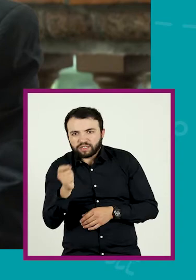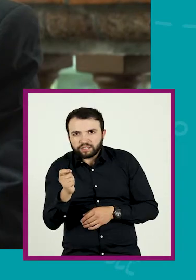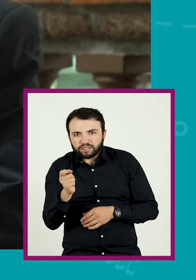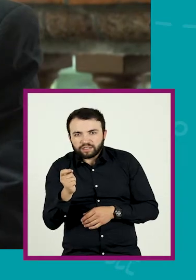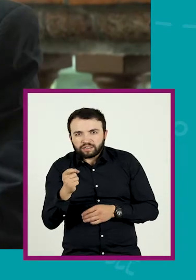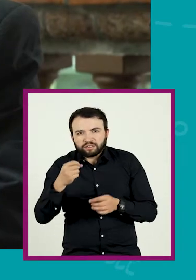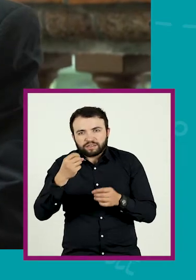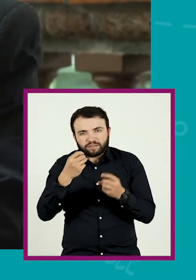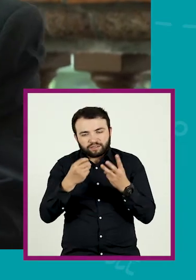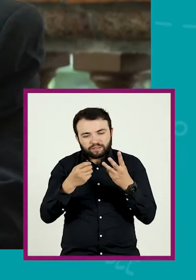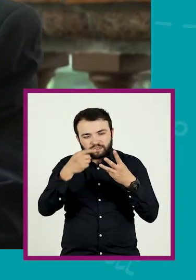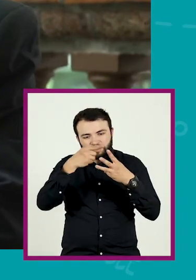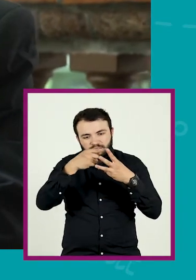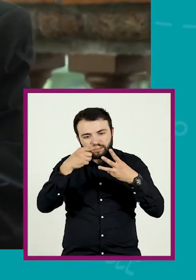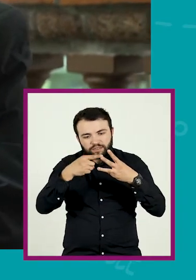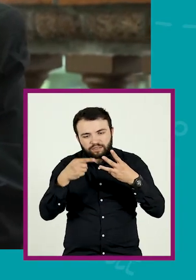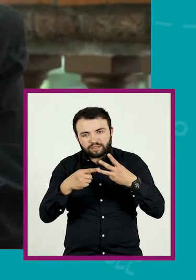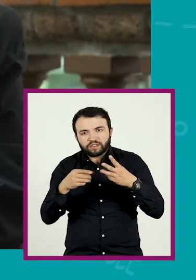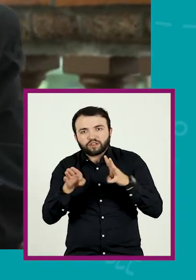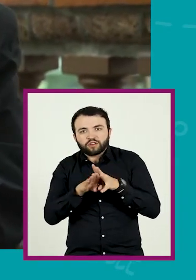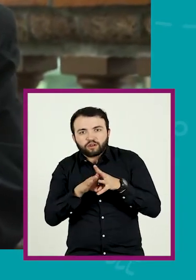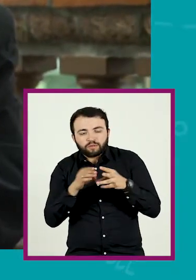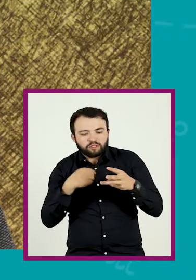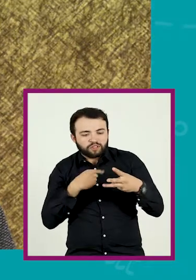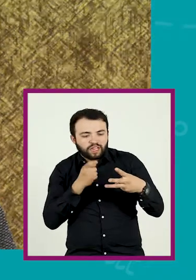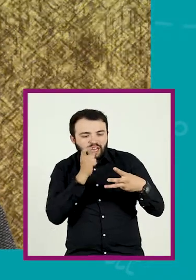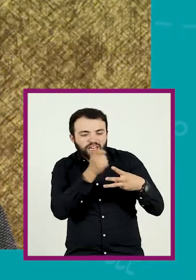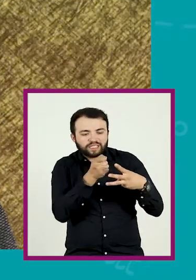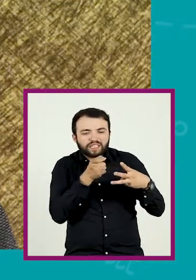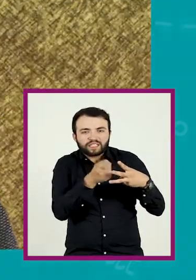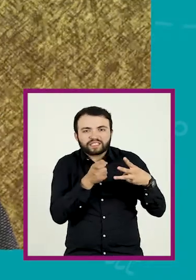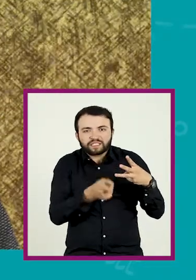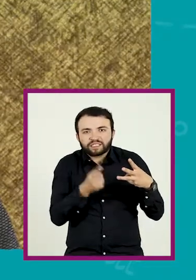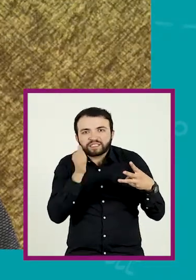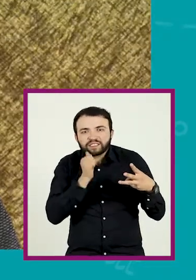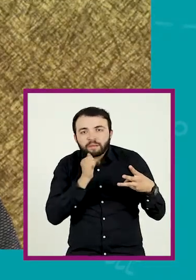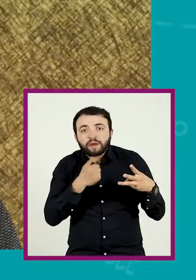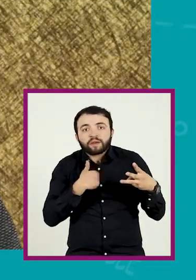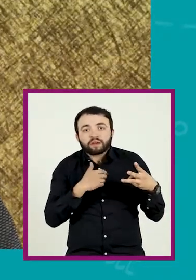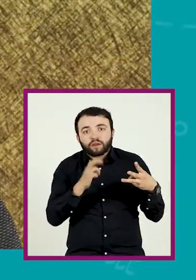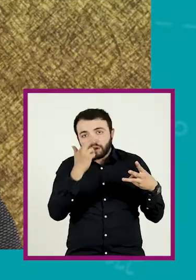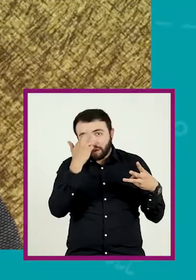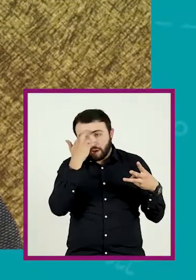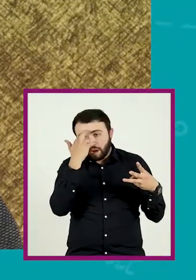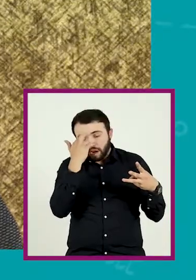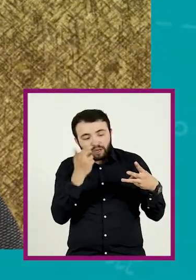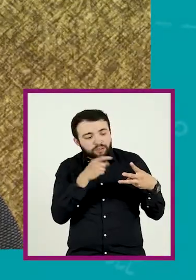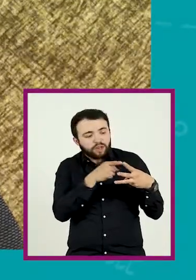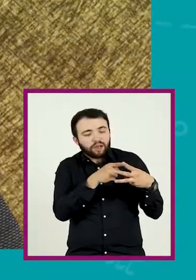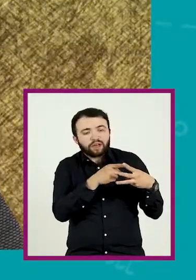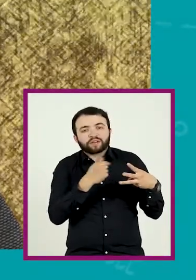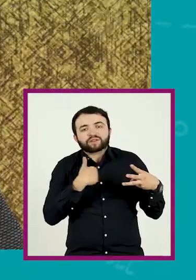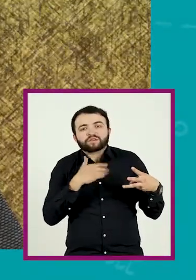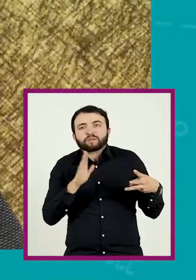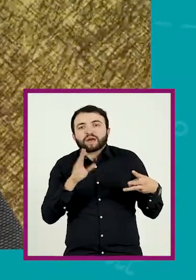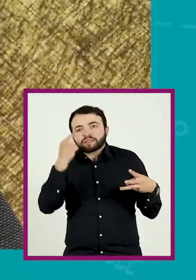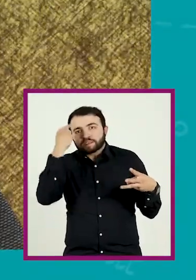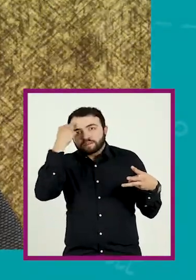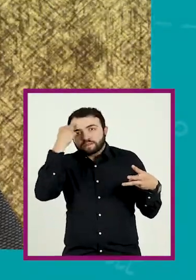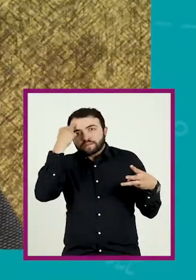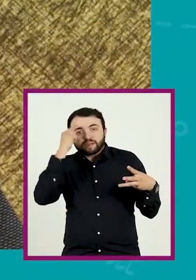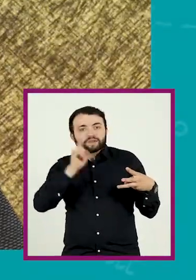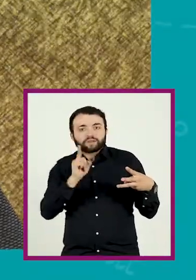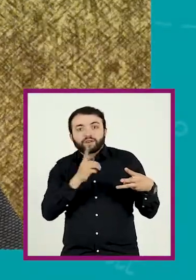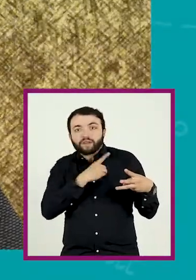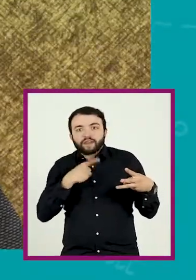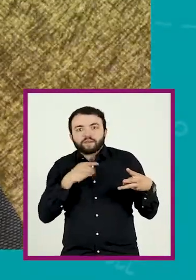de la razón práctica y la crítica de la facultad de juzgar. Son las grandes obras de Kant. Exacto. Entonces, Ricardo. Exacto. Y la